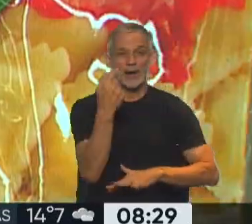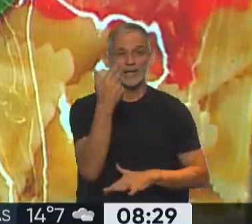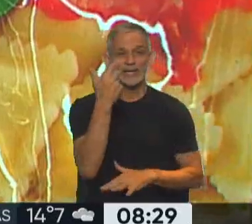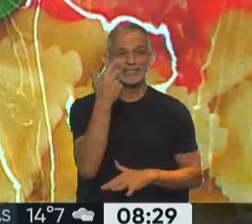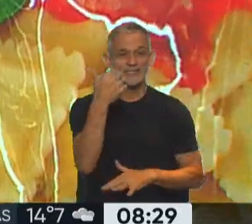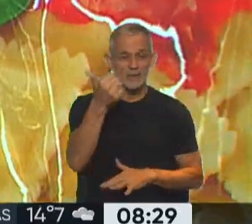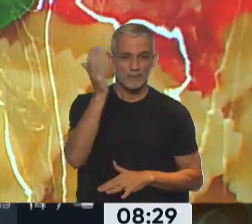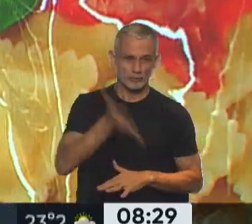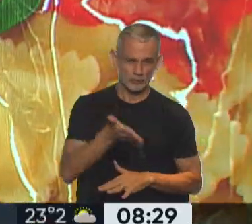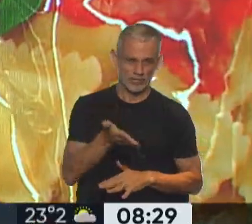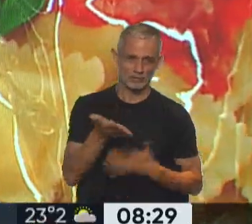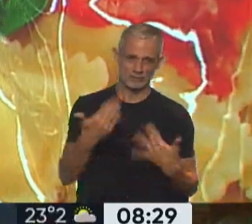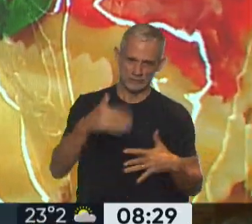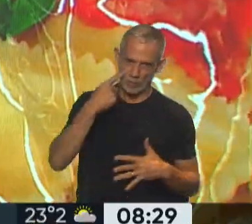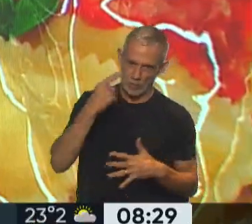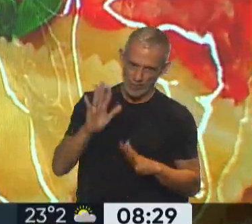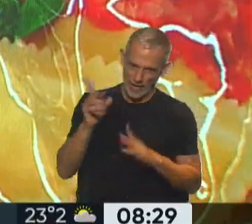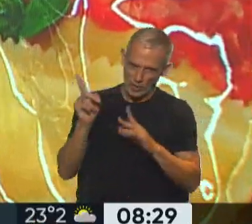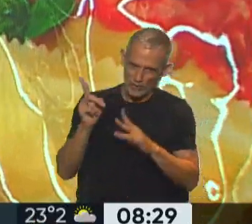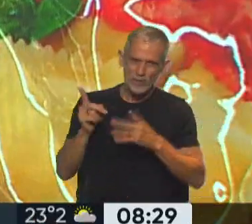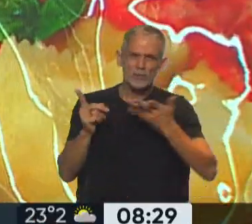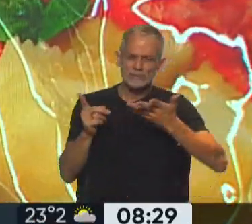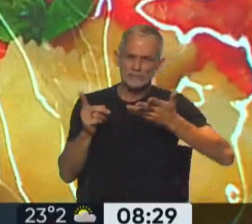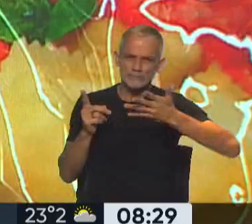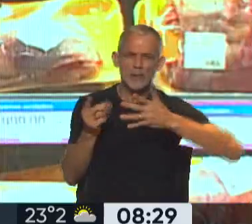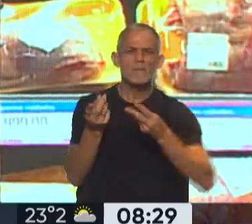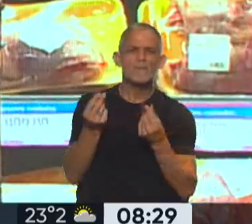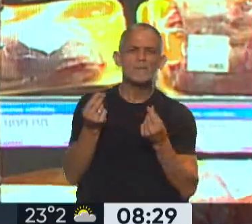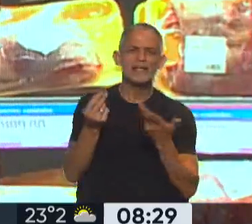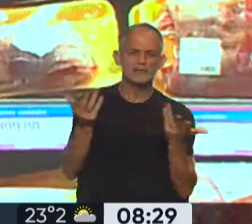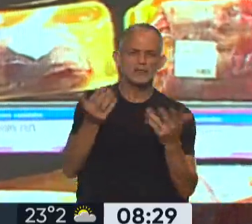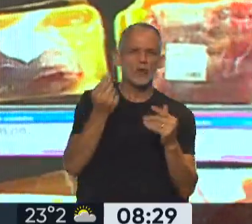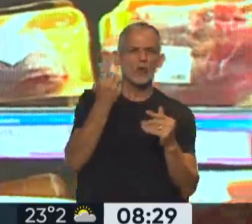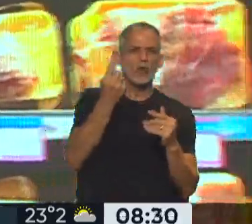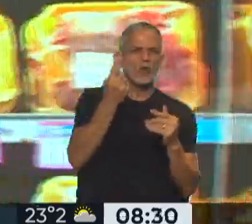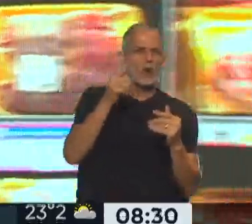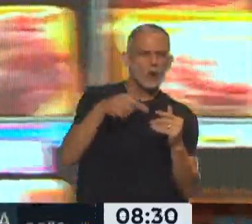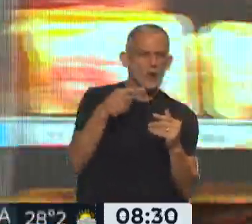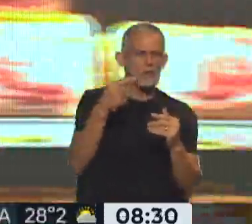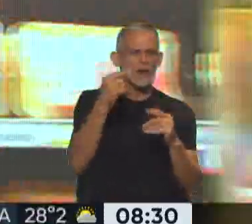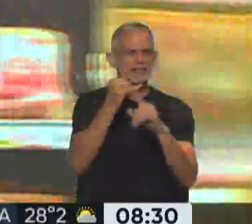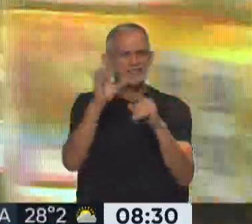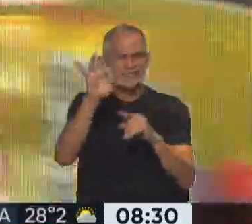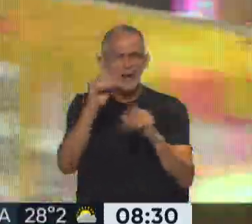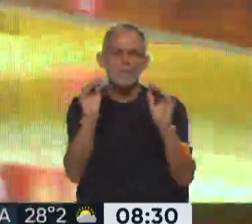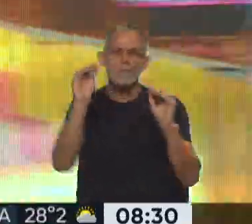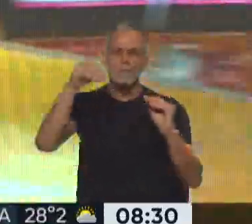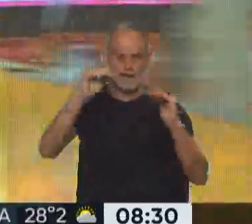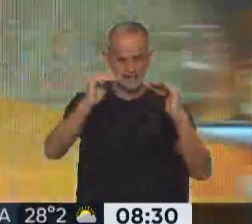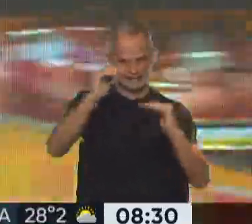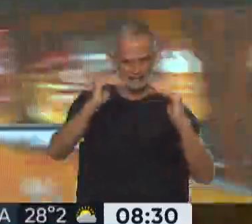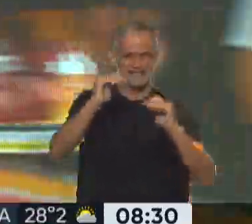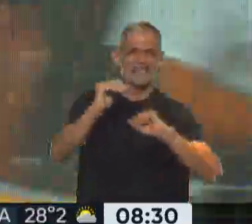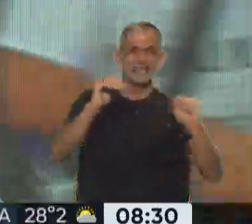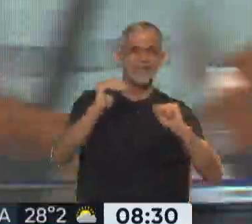6,3%. Atención con este número, porque estamos hablando casi de un punto y medio más de lo que fue la